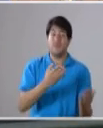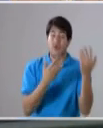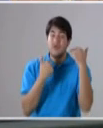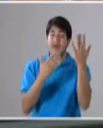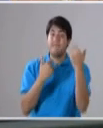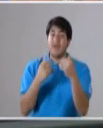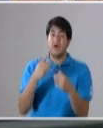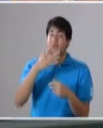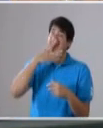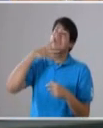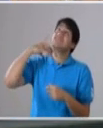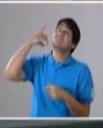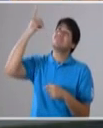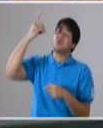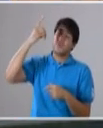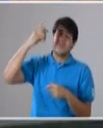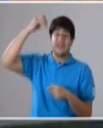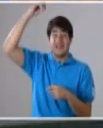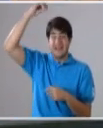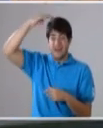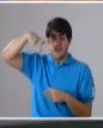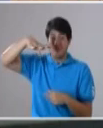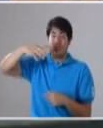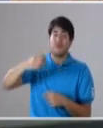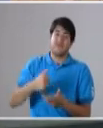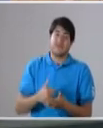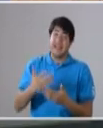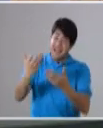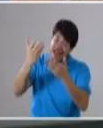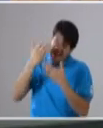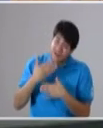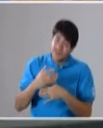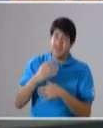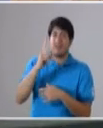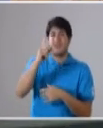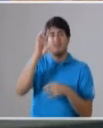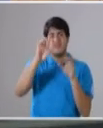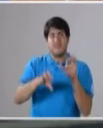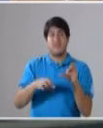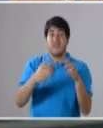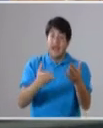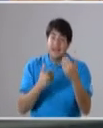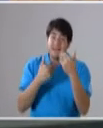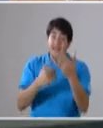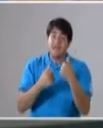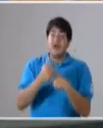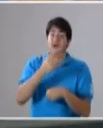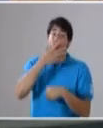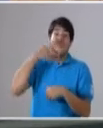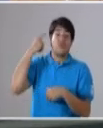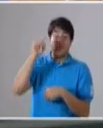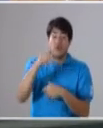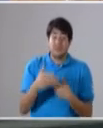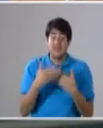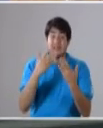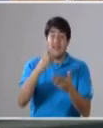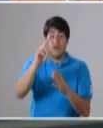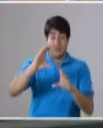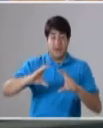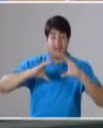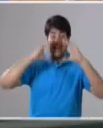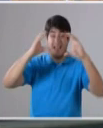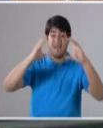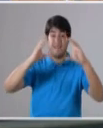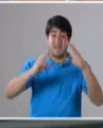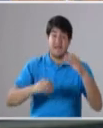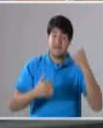uno es Dios. Si alguien ha sido llamado y Dios le dio un don musical, el que lo va a mantener es Dios, no es el pueblo. Perdónenme,